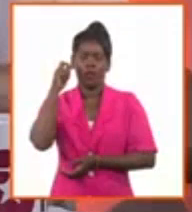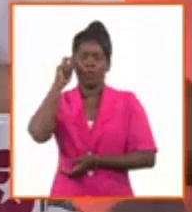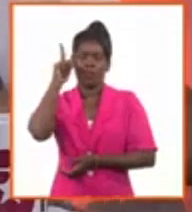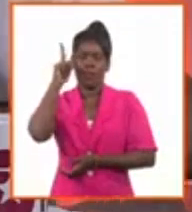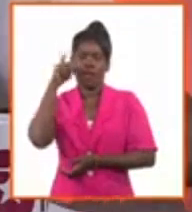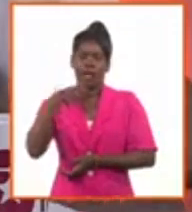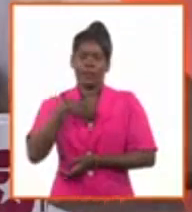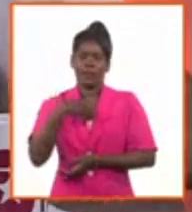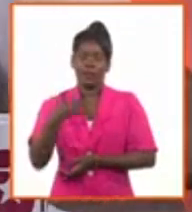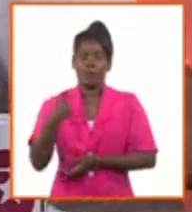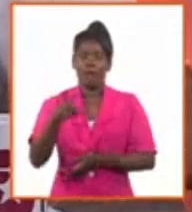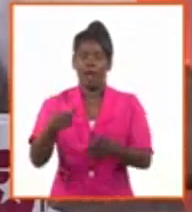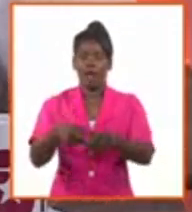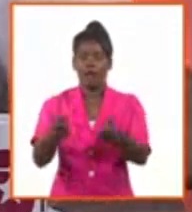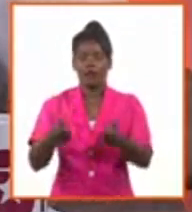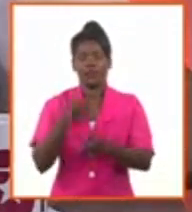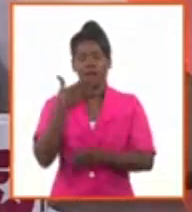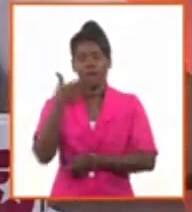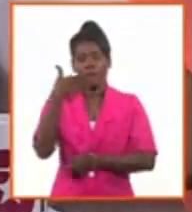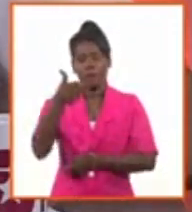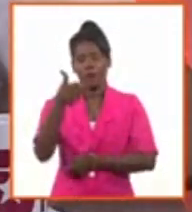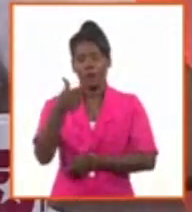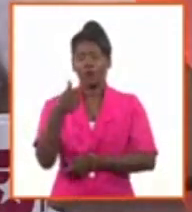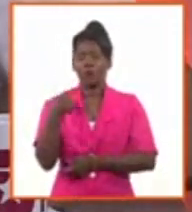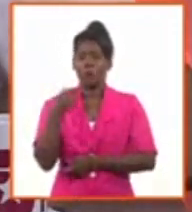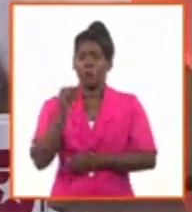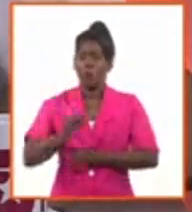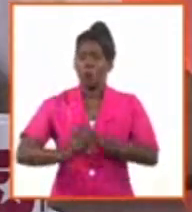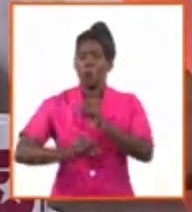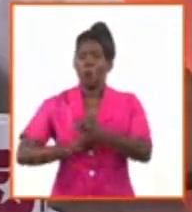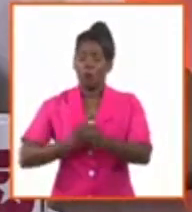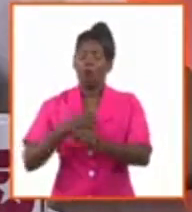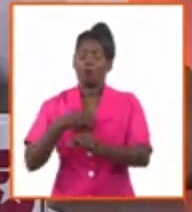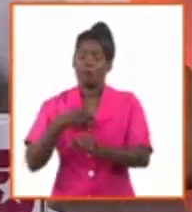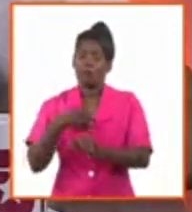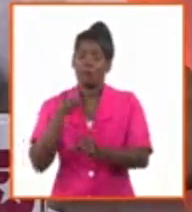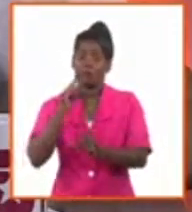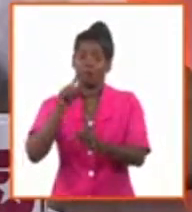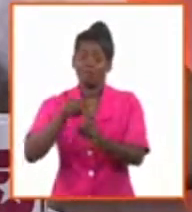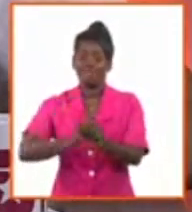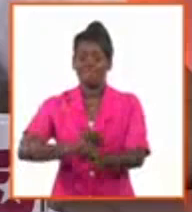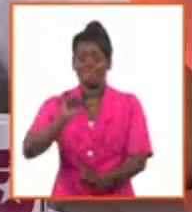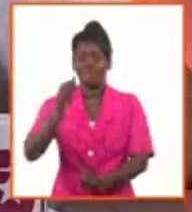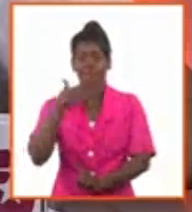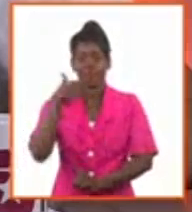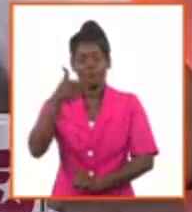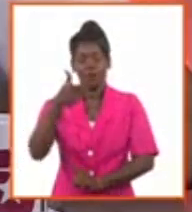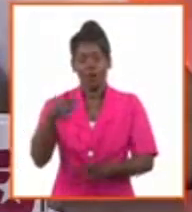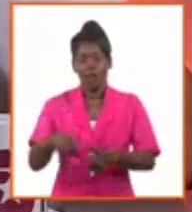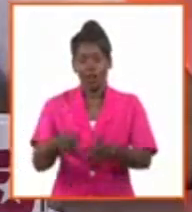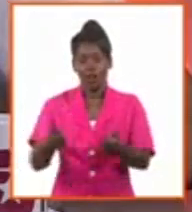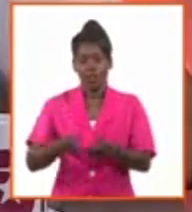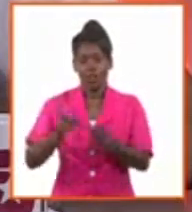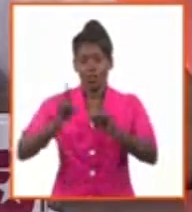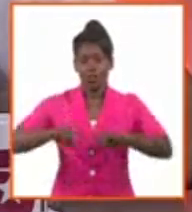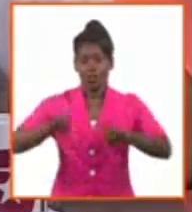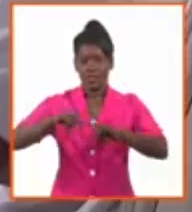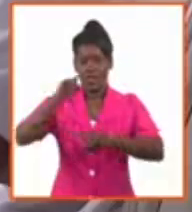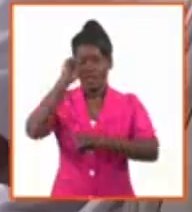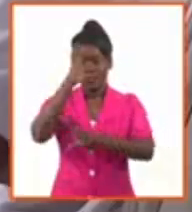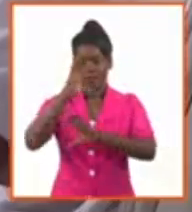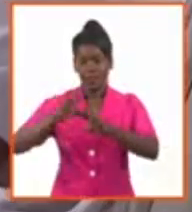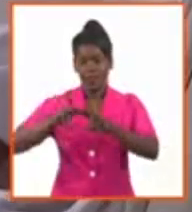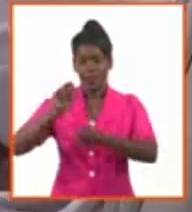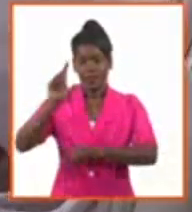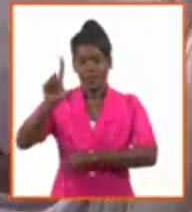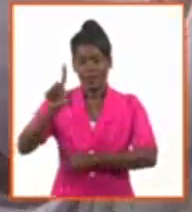esas experiencias que se han tenido en nuestras comunidades y por ahí vamos toda la concepción que tenemos del Congreso de la Universidad en Ciencias